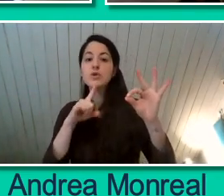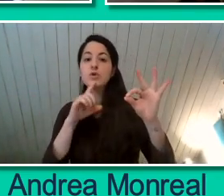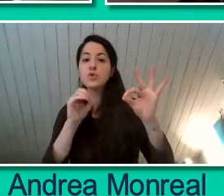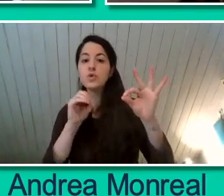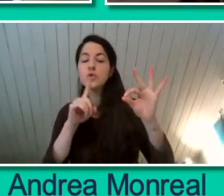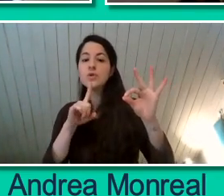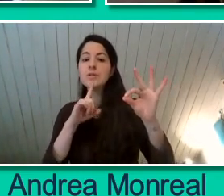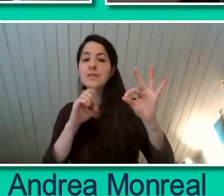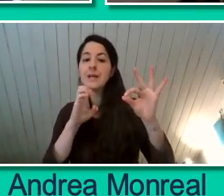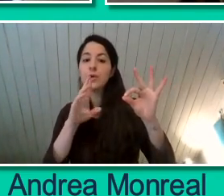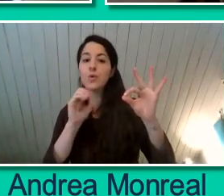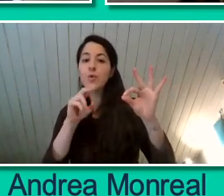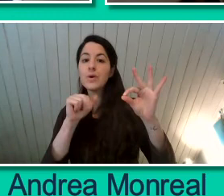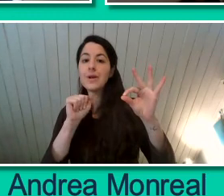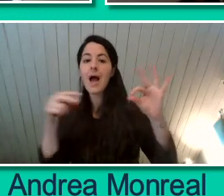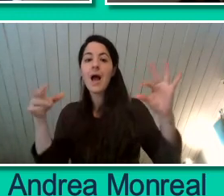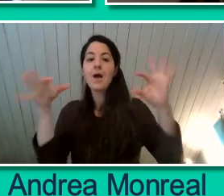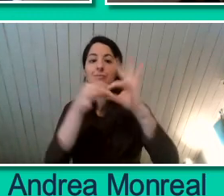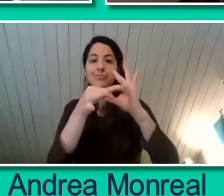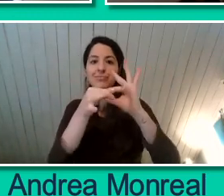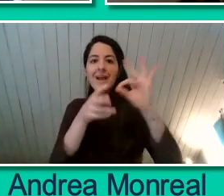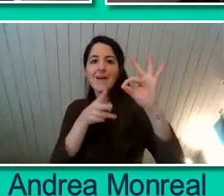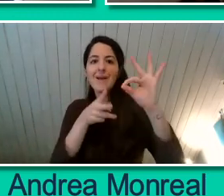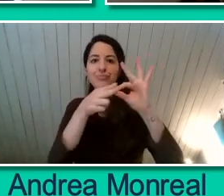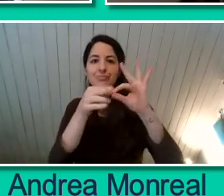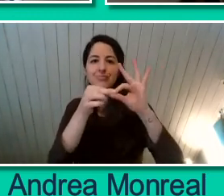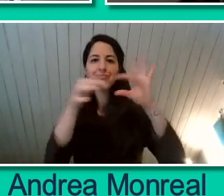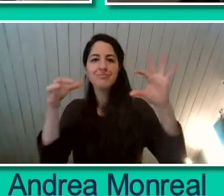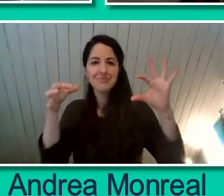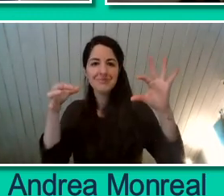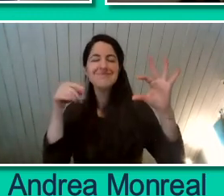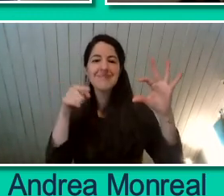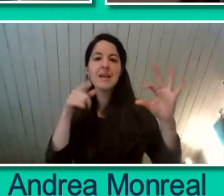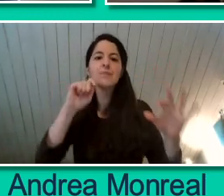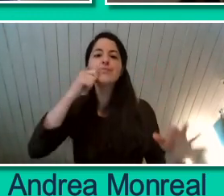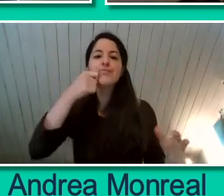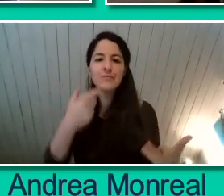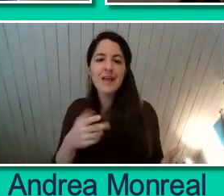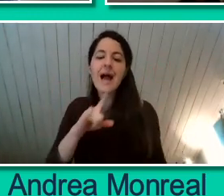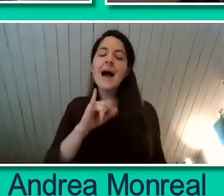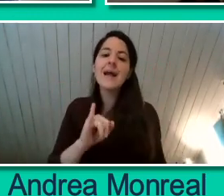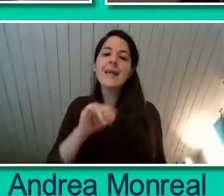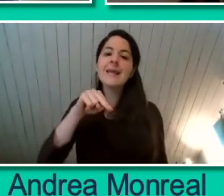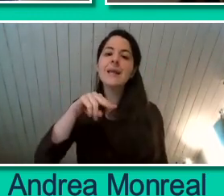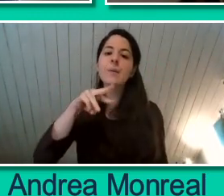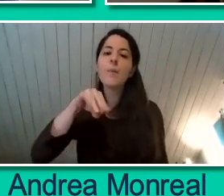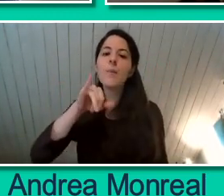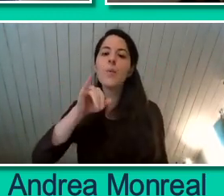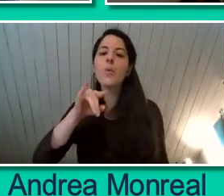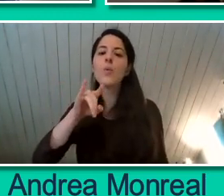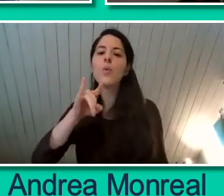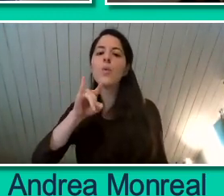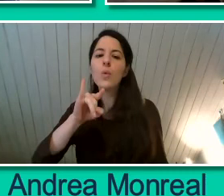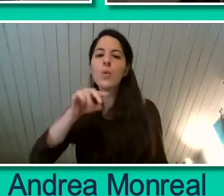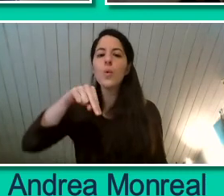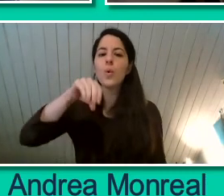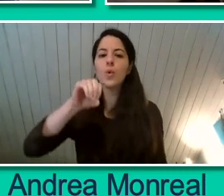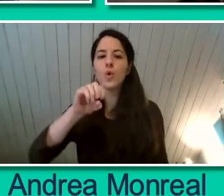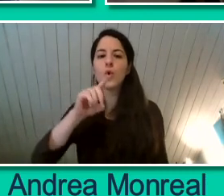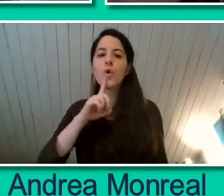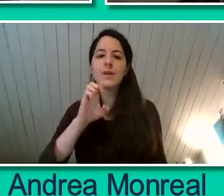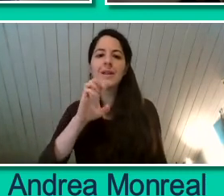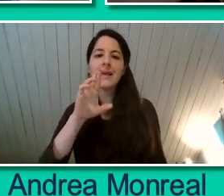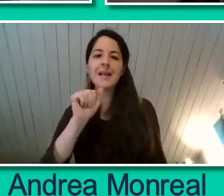desarrollado inmunoterapias, o sea, anticuerpos que se pueden unir también a algunos de los componentes de esa vía. Así